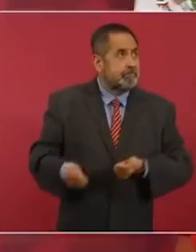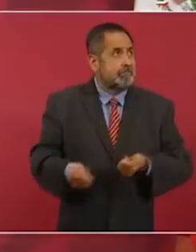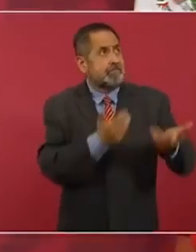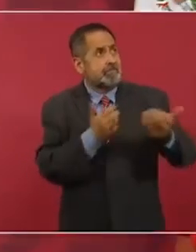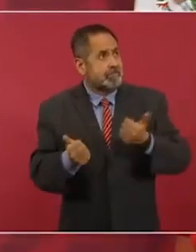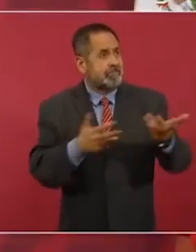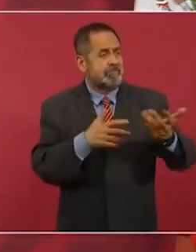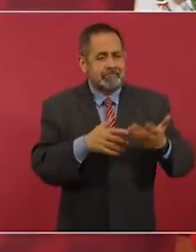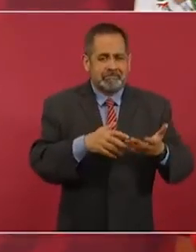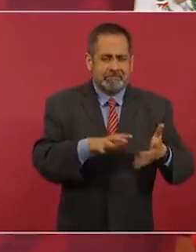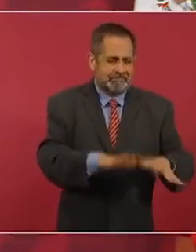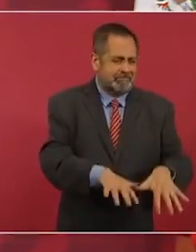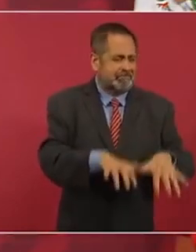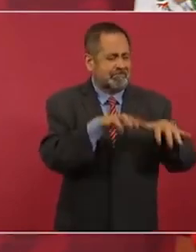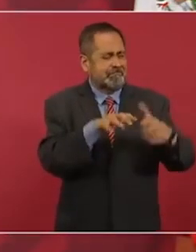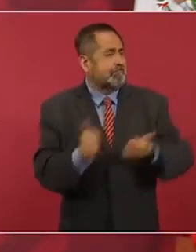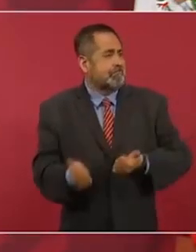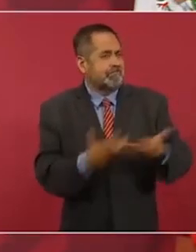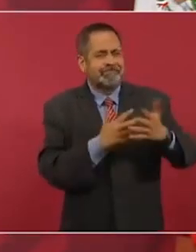tierras.